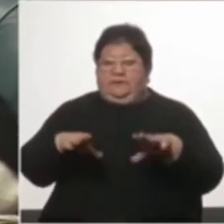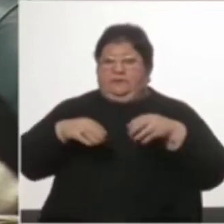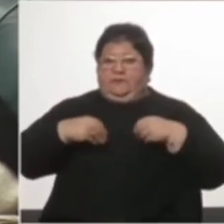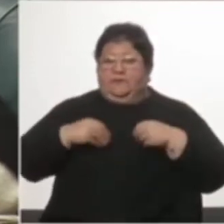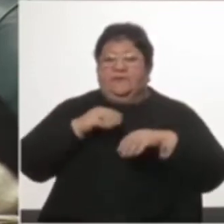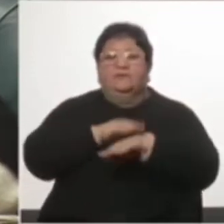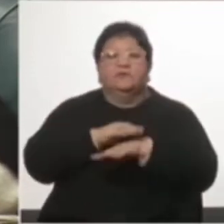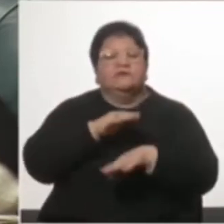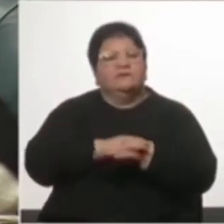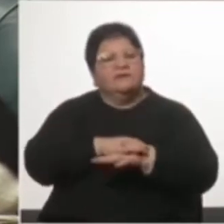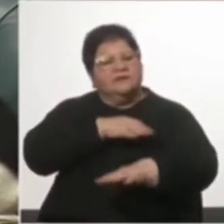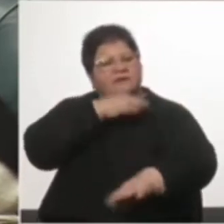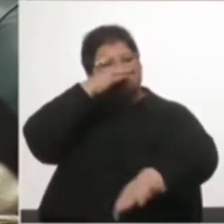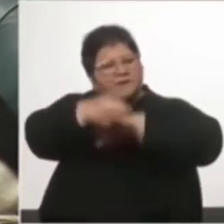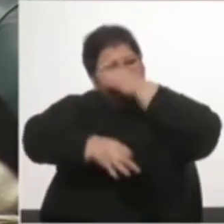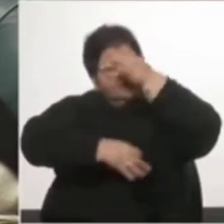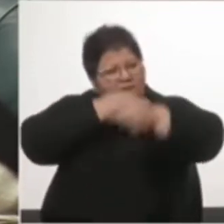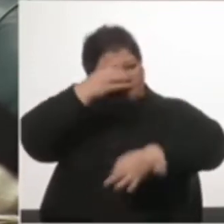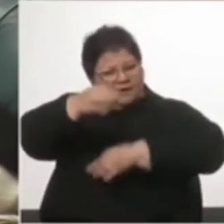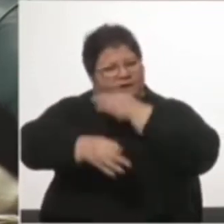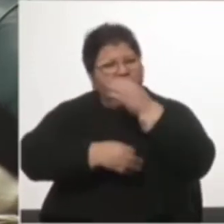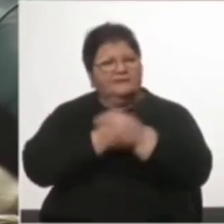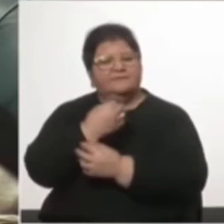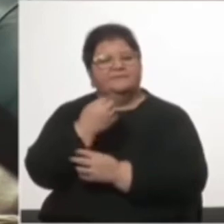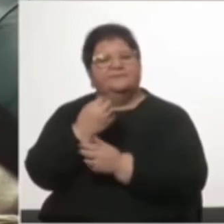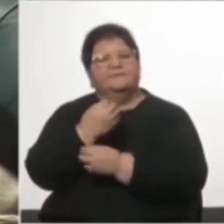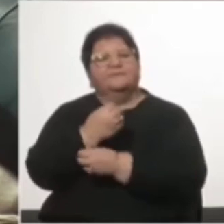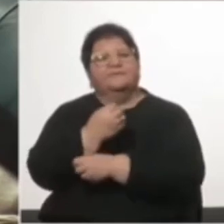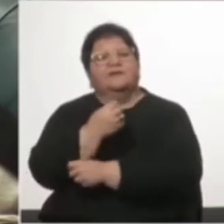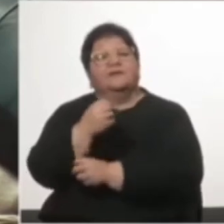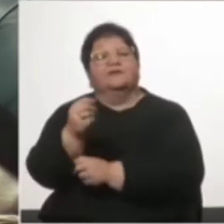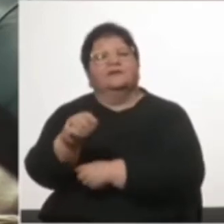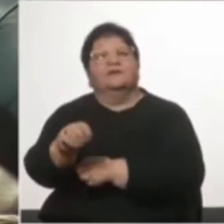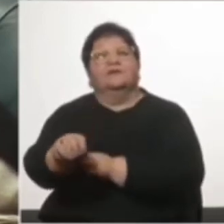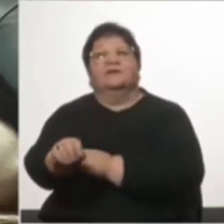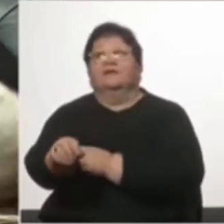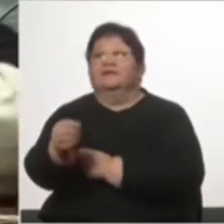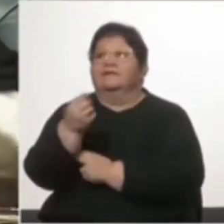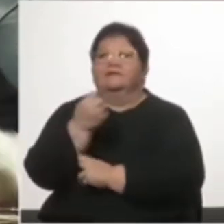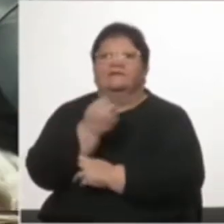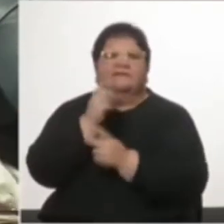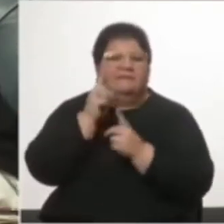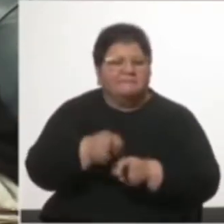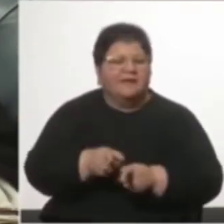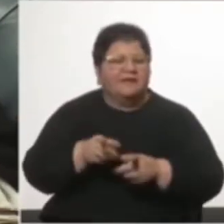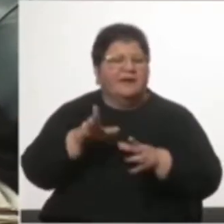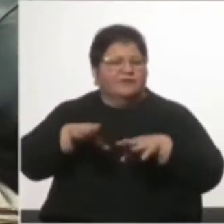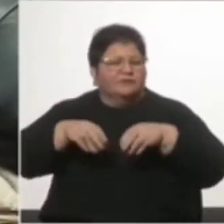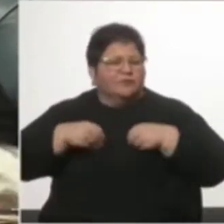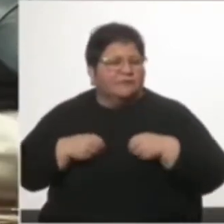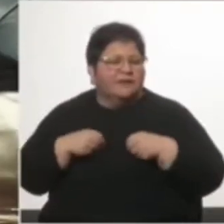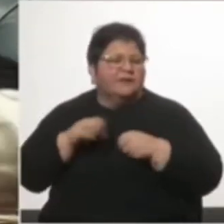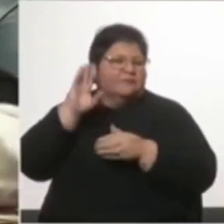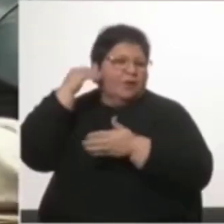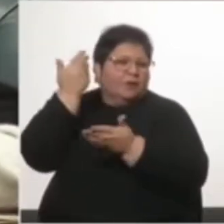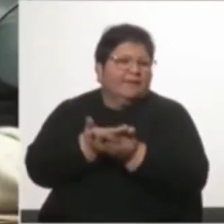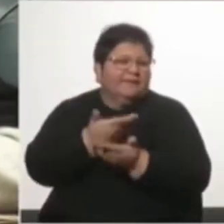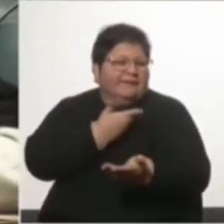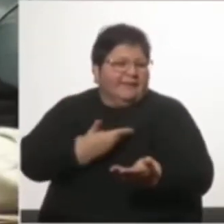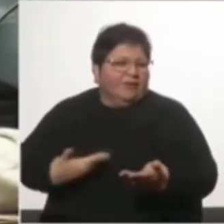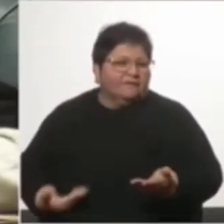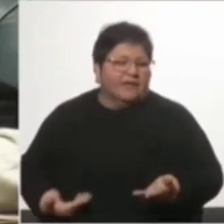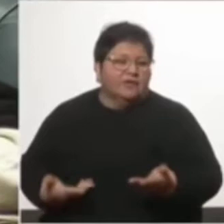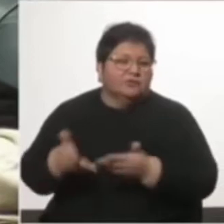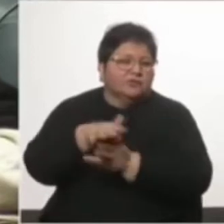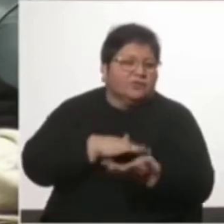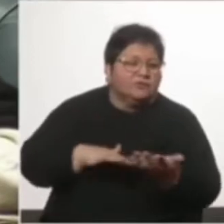de definir y de llevar adelante políticas públicas cuando están en el medio situaciones de la